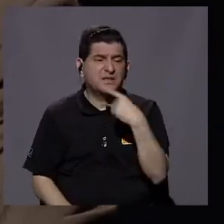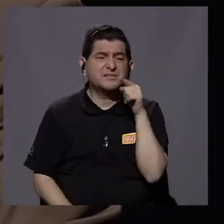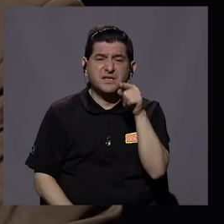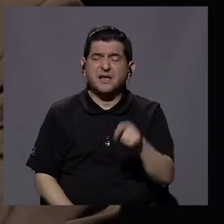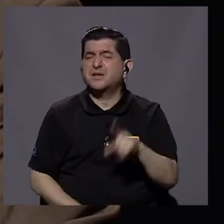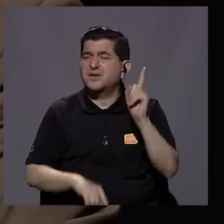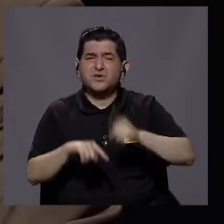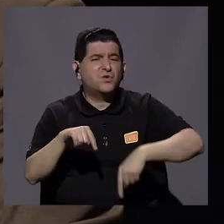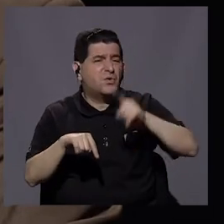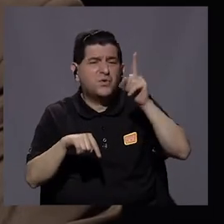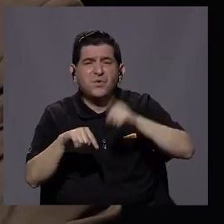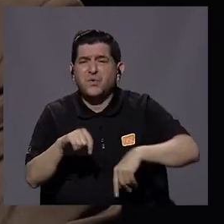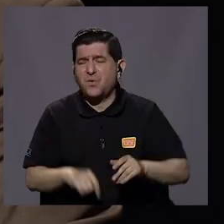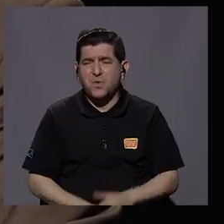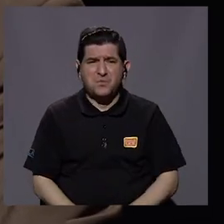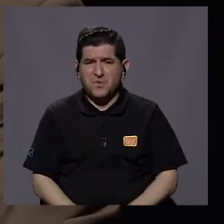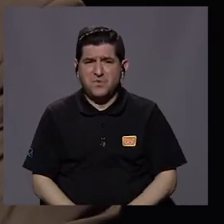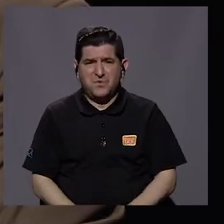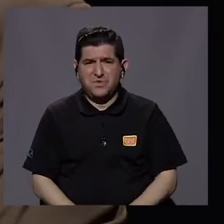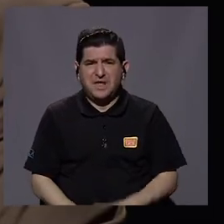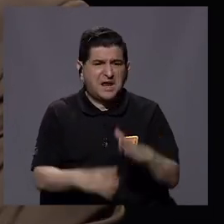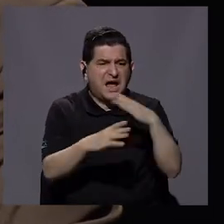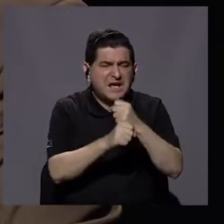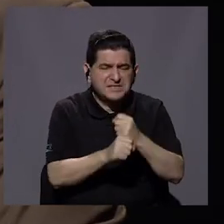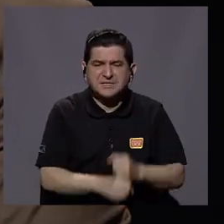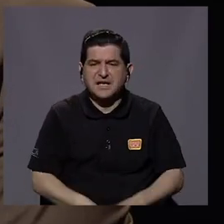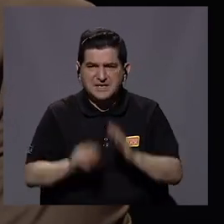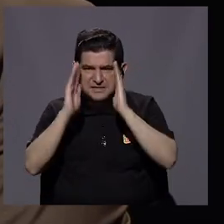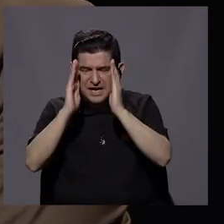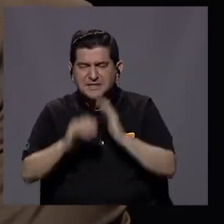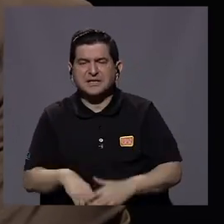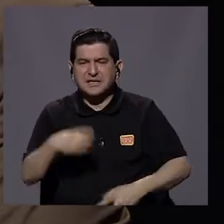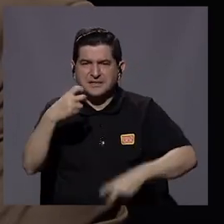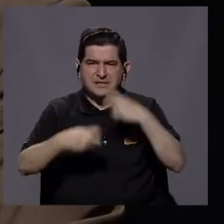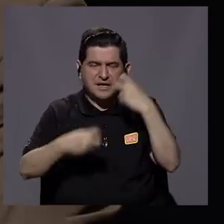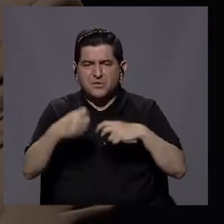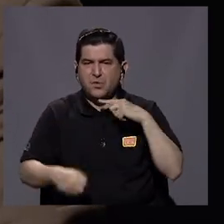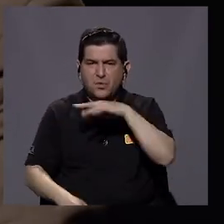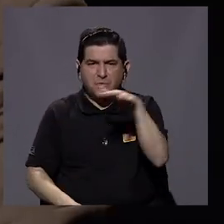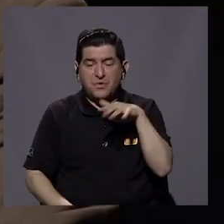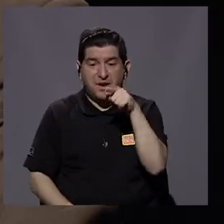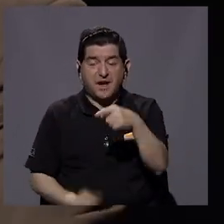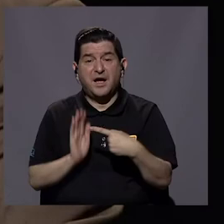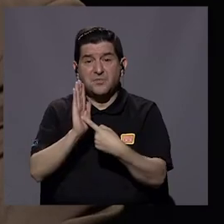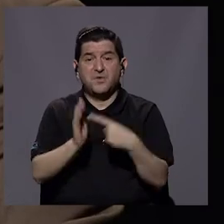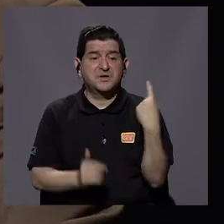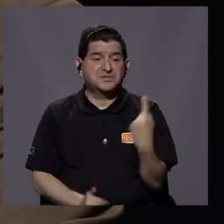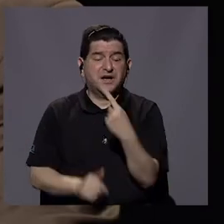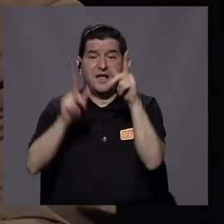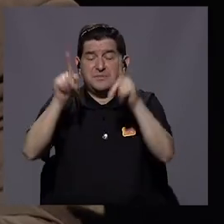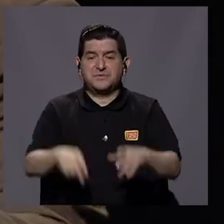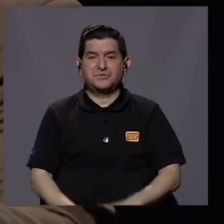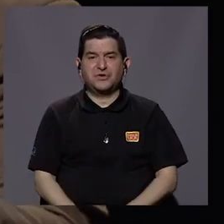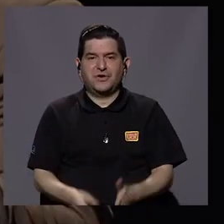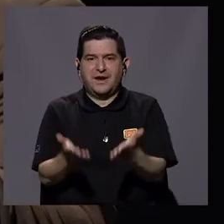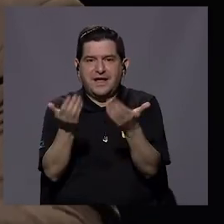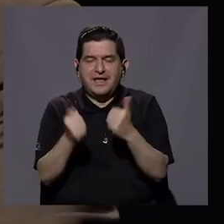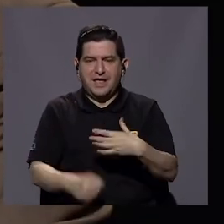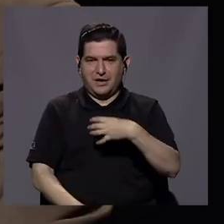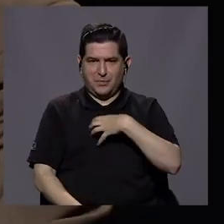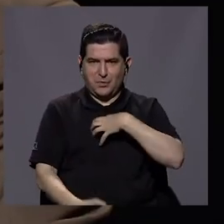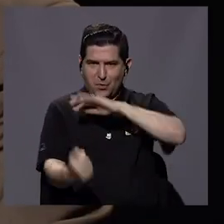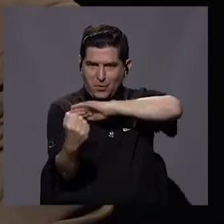discursos de precampaña no pueden irse por vamos a hacer, sino a atacar los problemas reales. Bueno, entonces ya ahí nos augura de que cada uno está por su cuota de